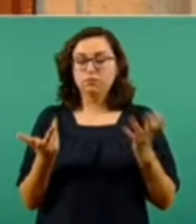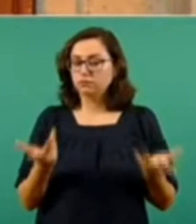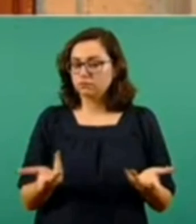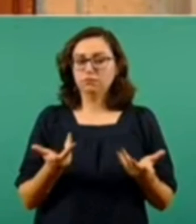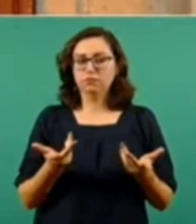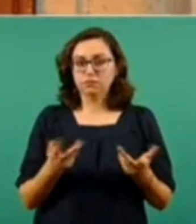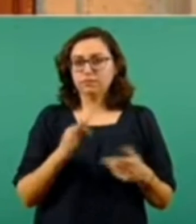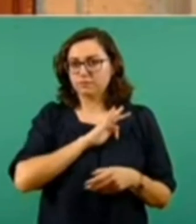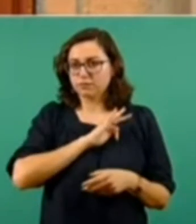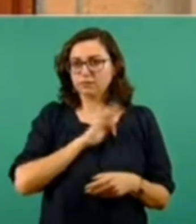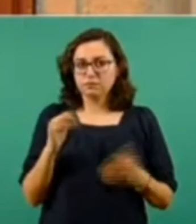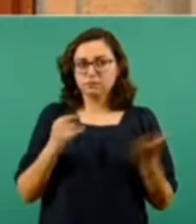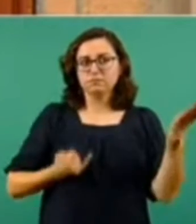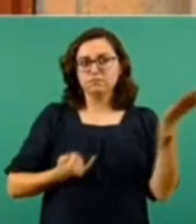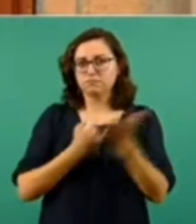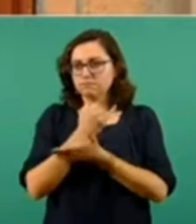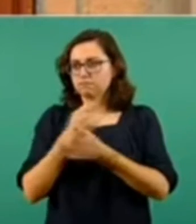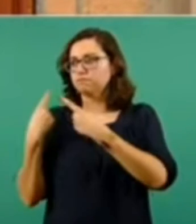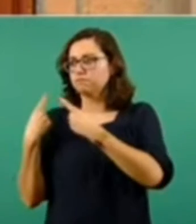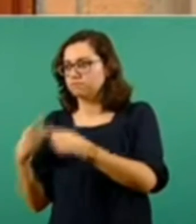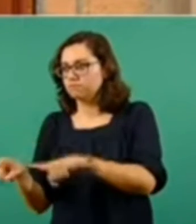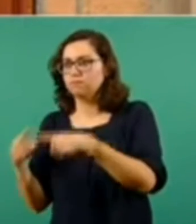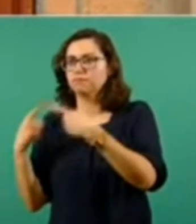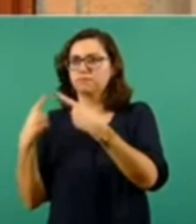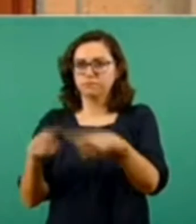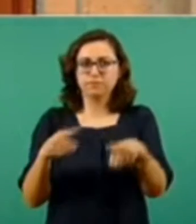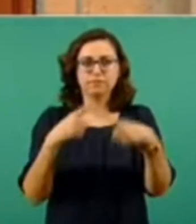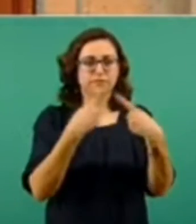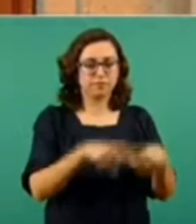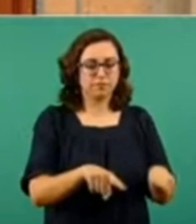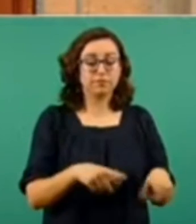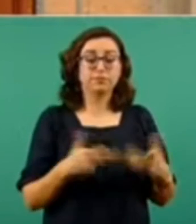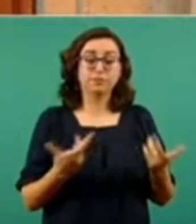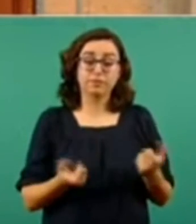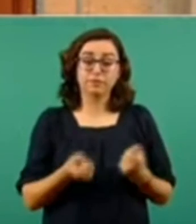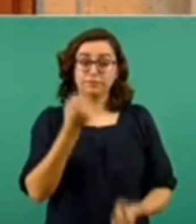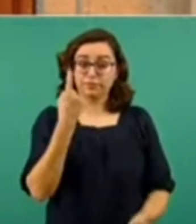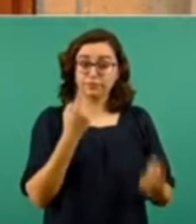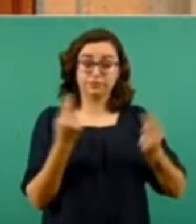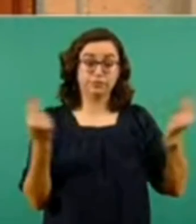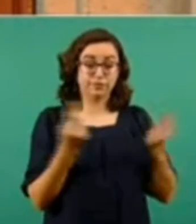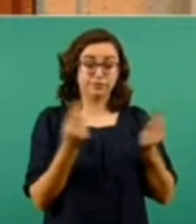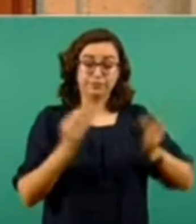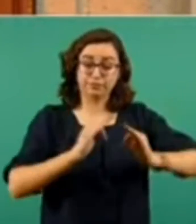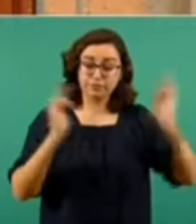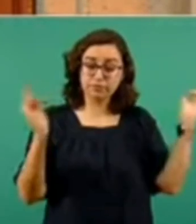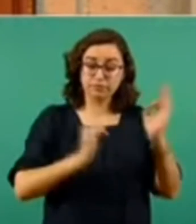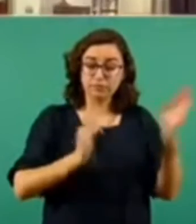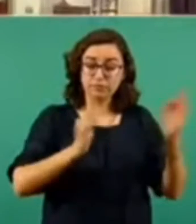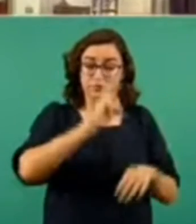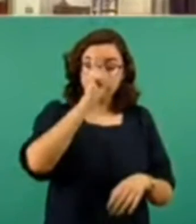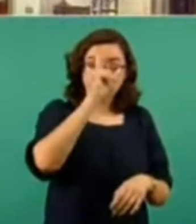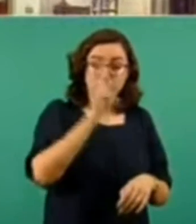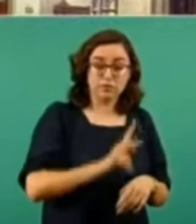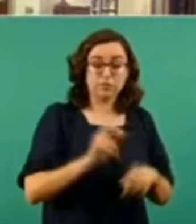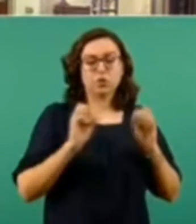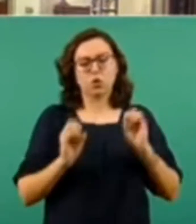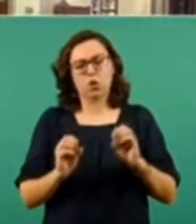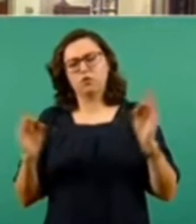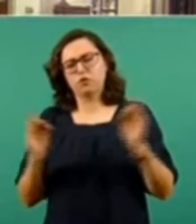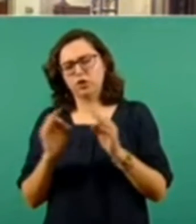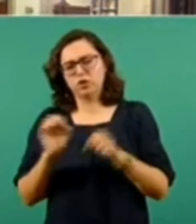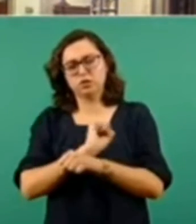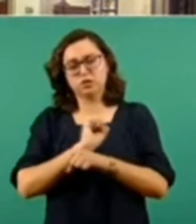distribución, en donde se cuenta con mejores capacidades de ultracongelación o de congelación, o en donde no se tiene,